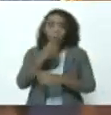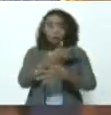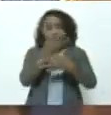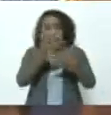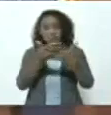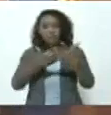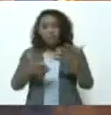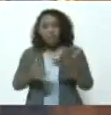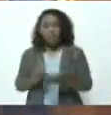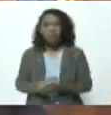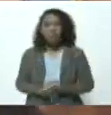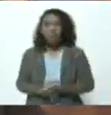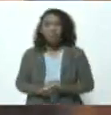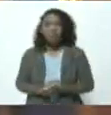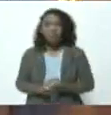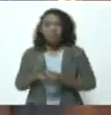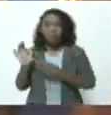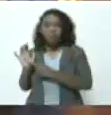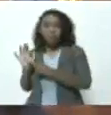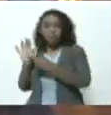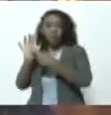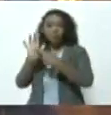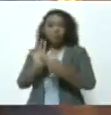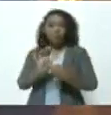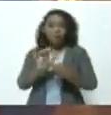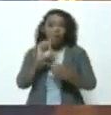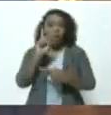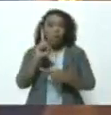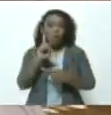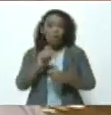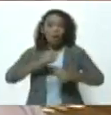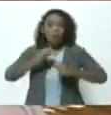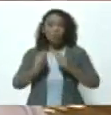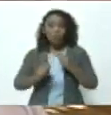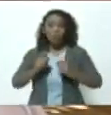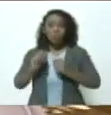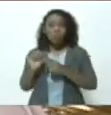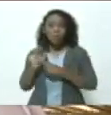escritoras me lleva una cuña